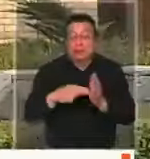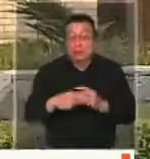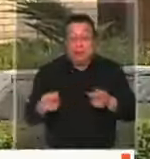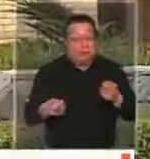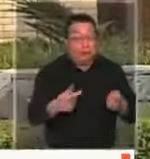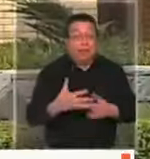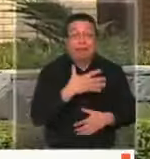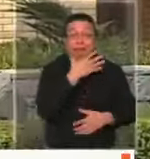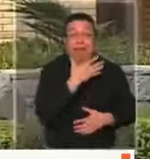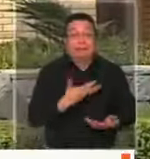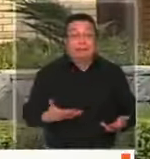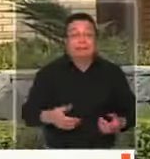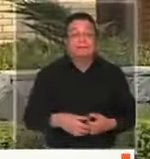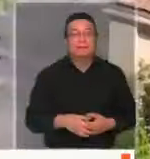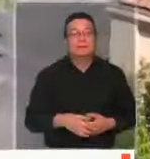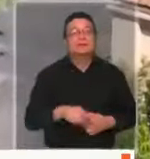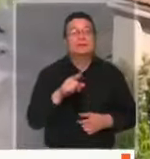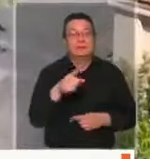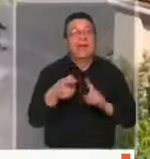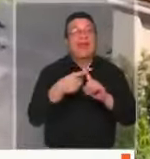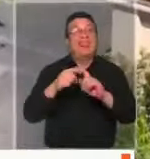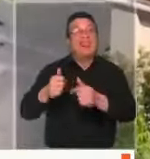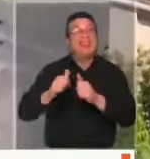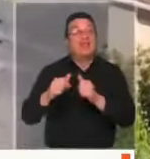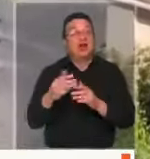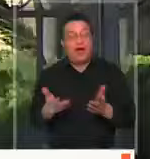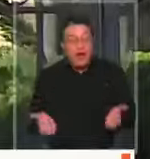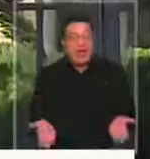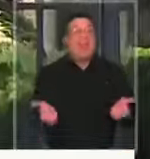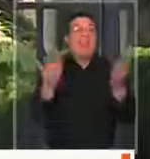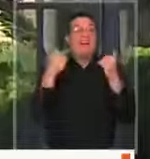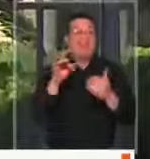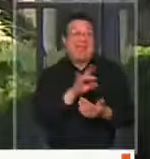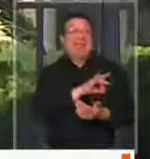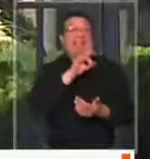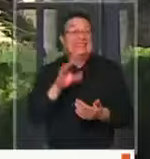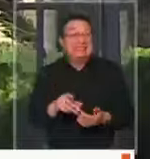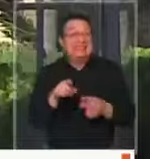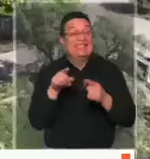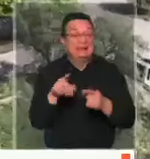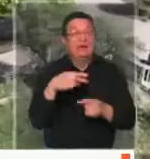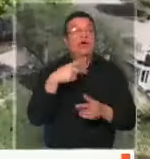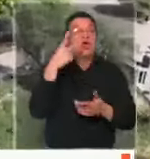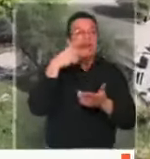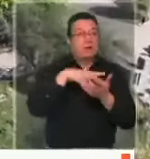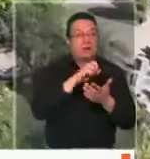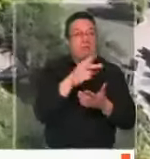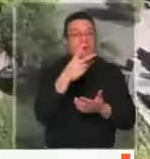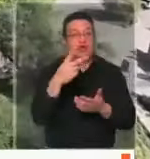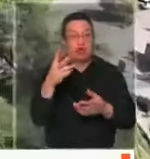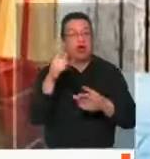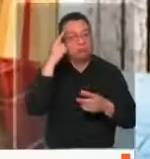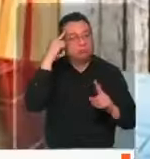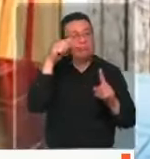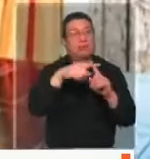problemas. La organización Desafío Levantemos Chile la recibió y a fines de 2022 comienza la misión de